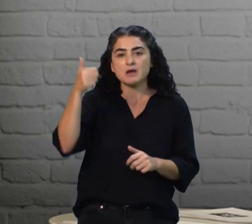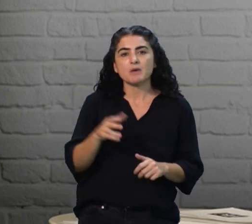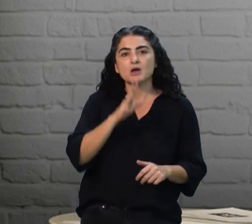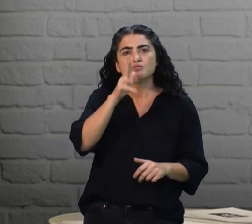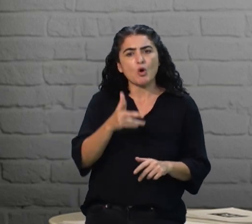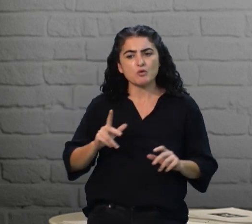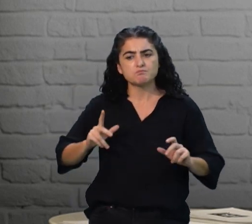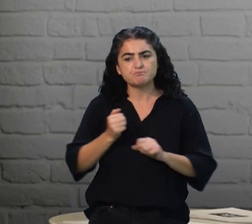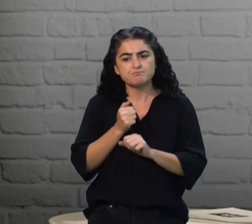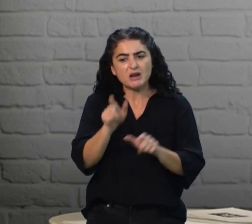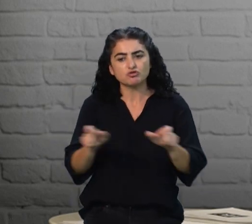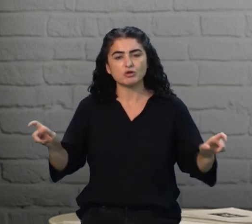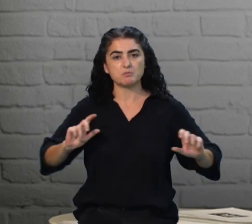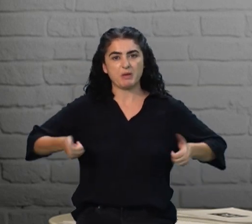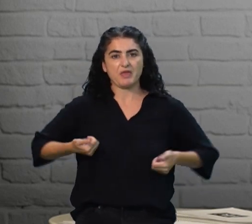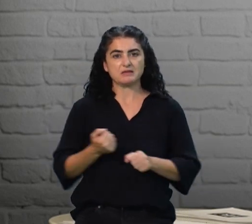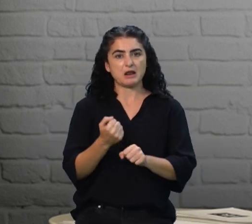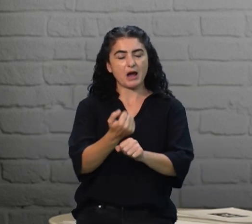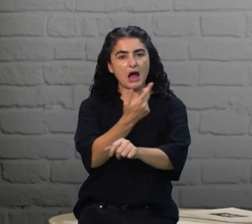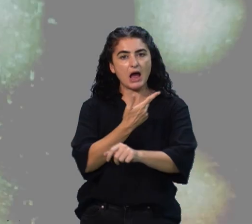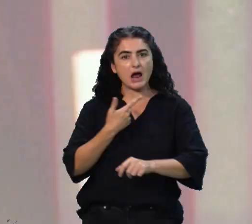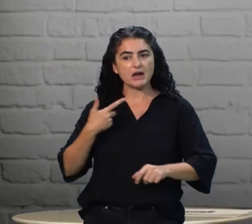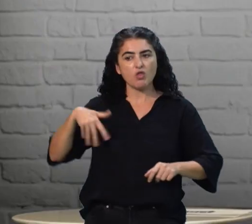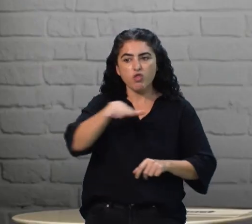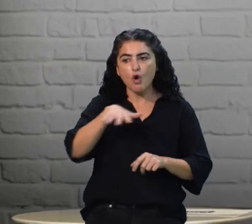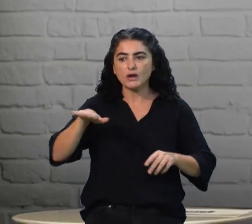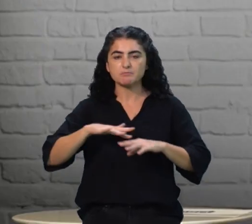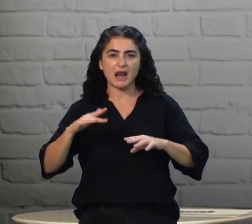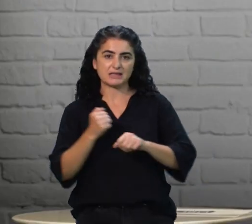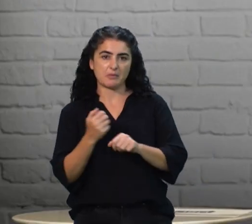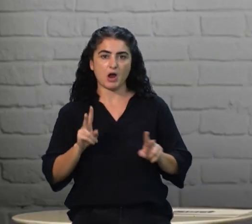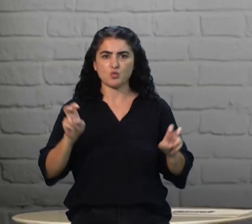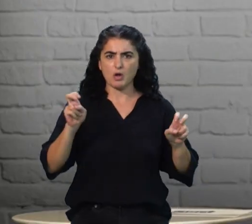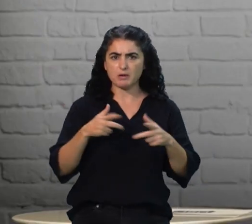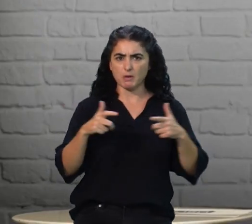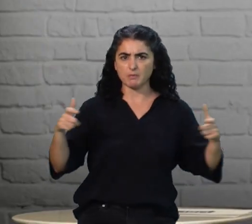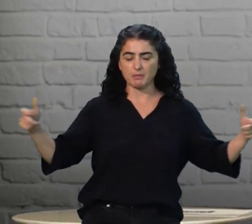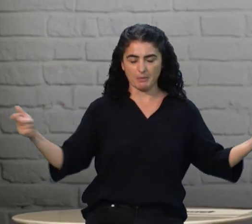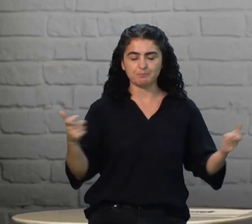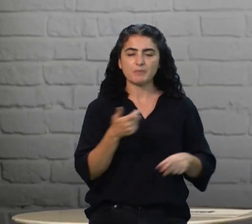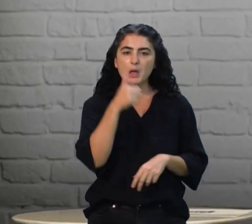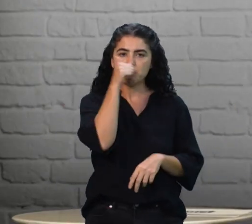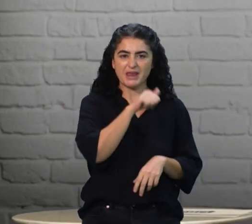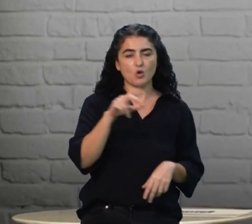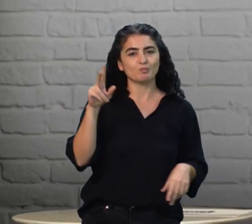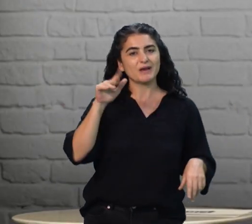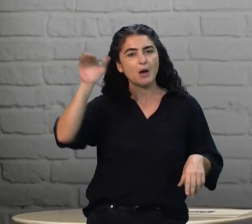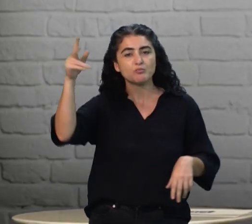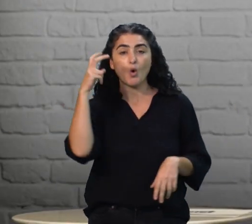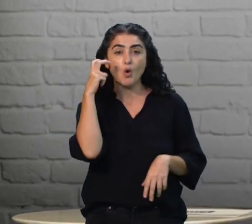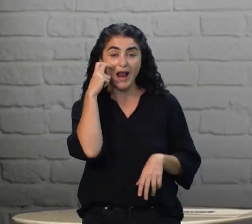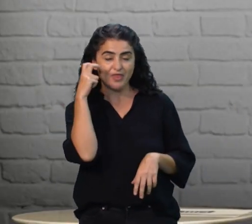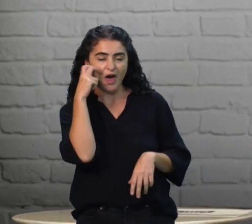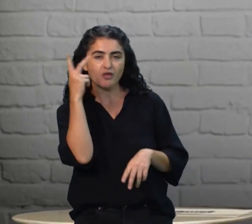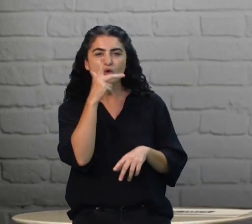y Y tenemos nuevos Campos donde seguir trabajando además de vino campo y calzado La Rioja es buena